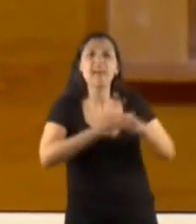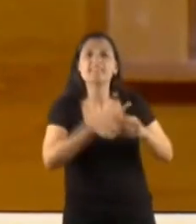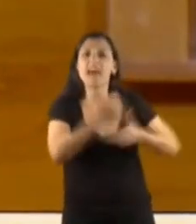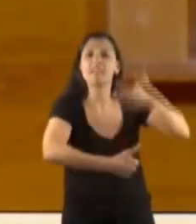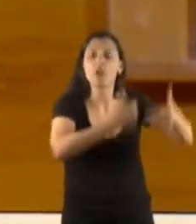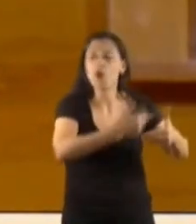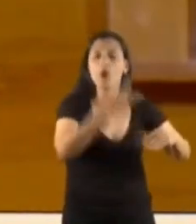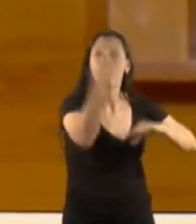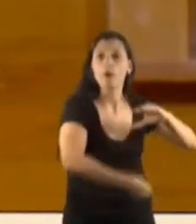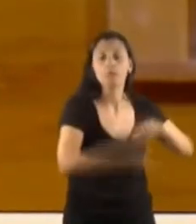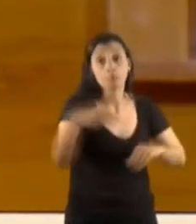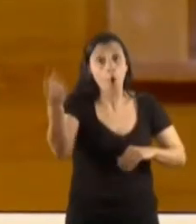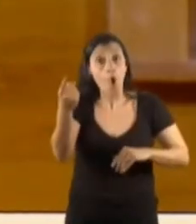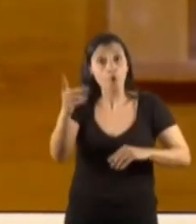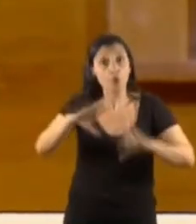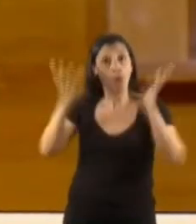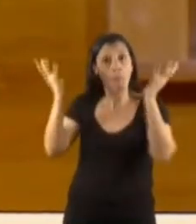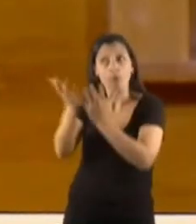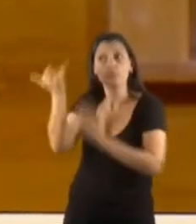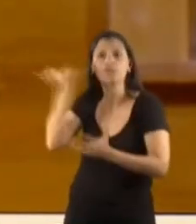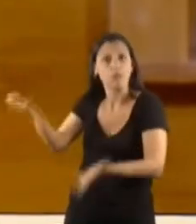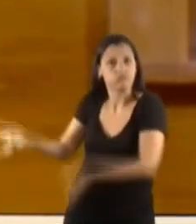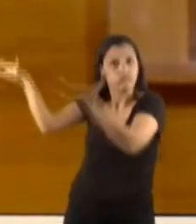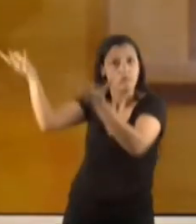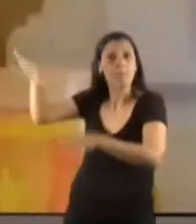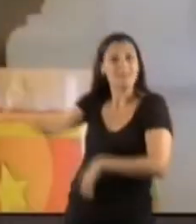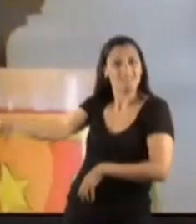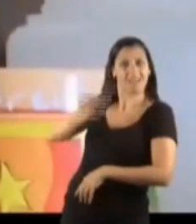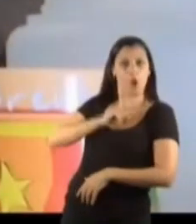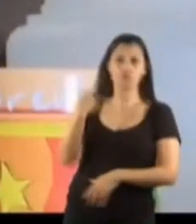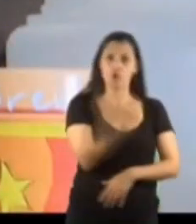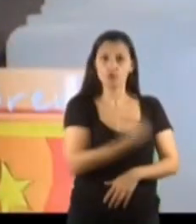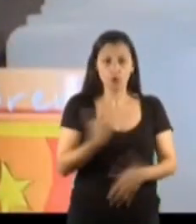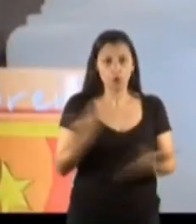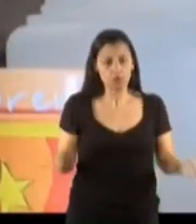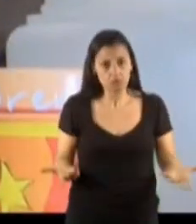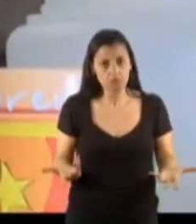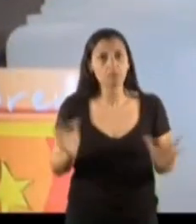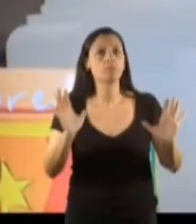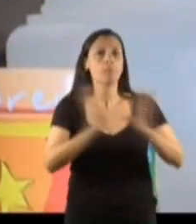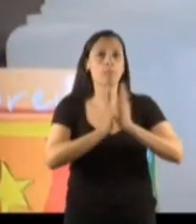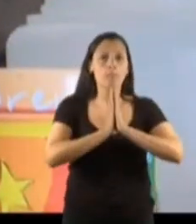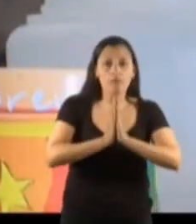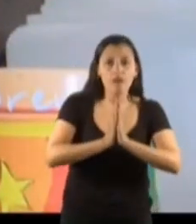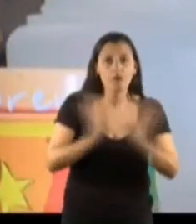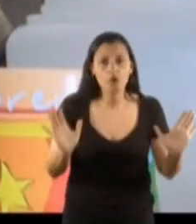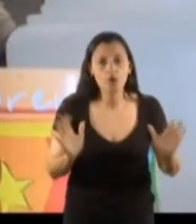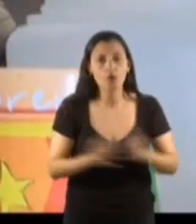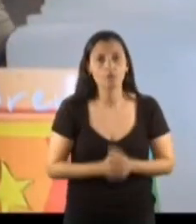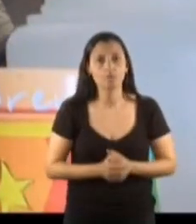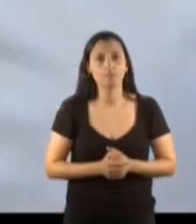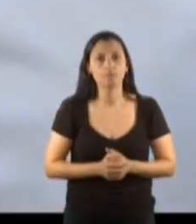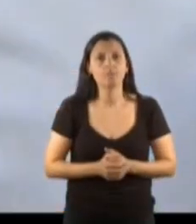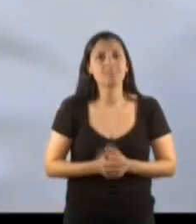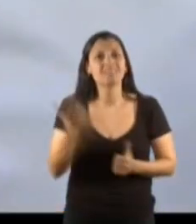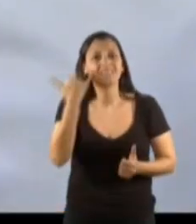hay otros en el mundo que están preparados para eso más preparados que nosotros por favor cinco premios